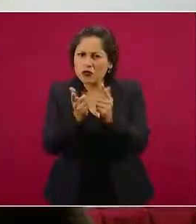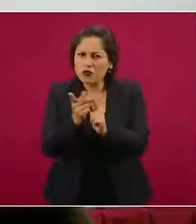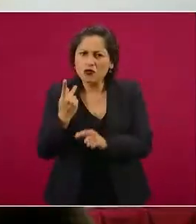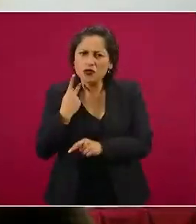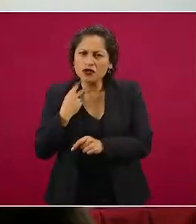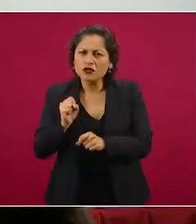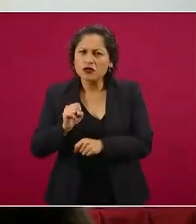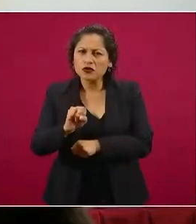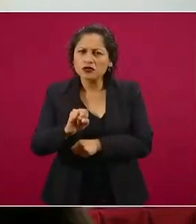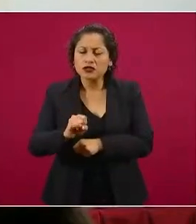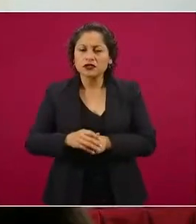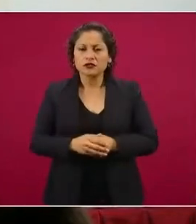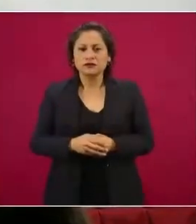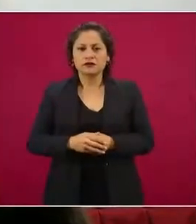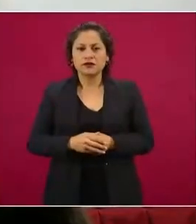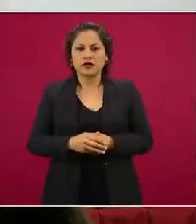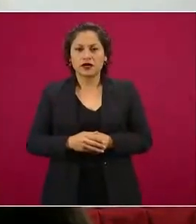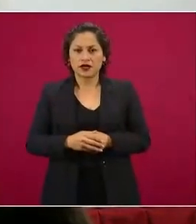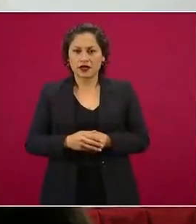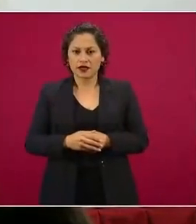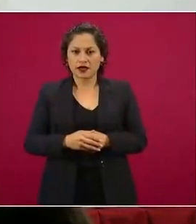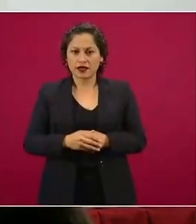Fuerza Social de México. ¿Ese?